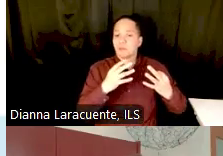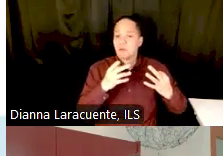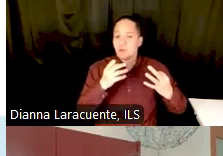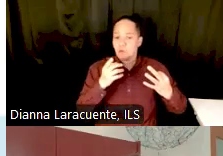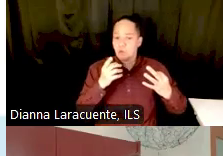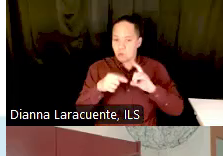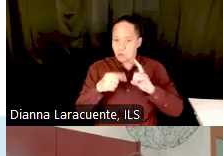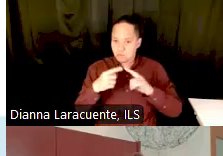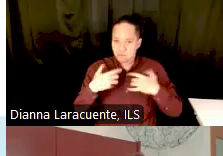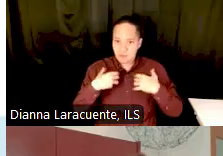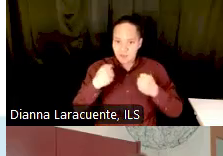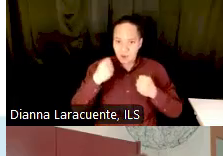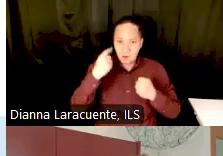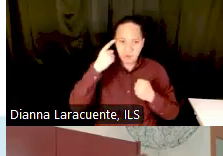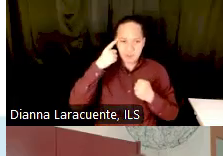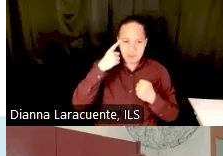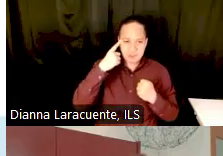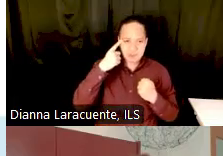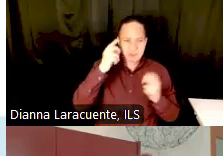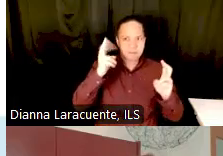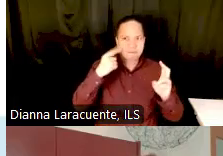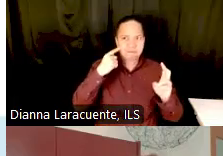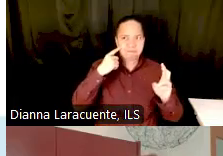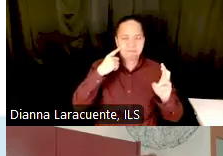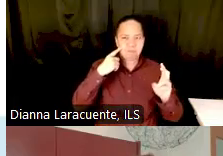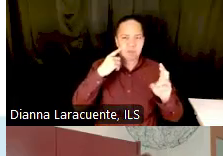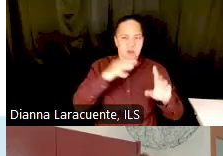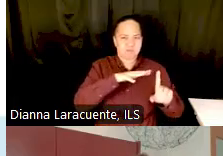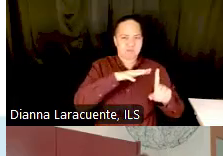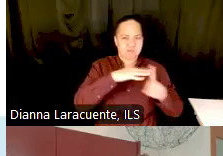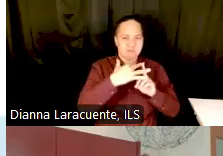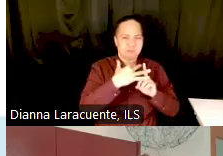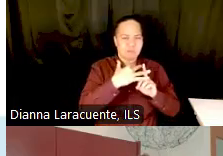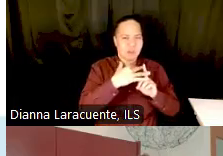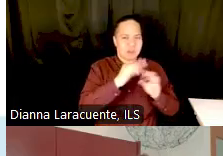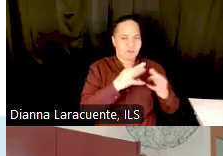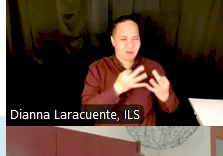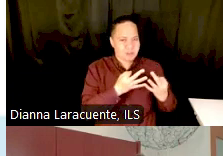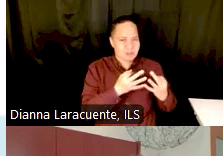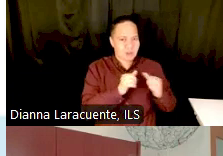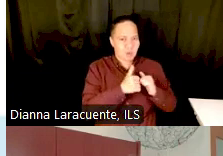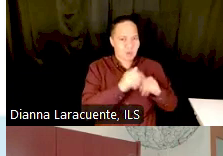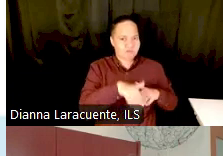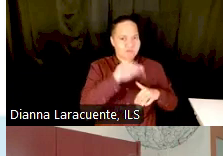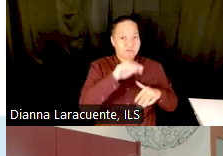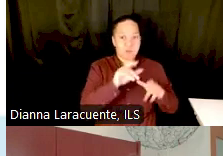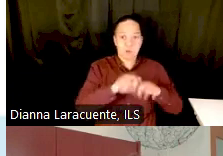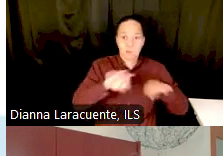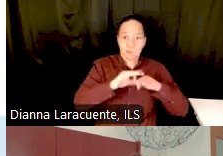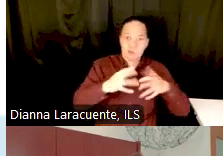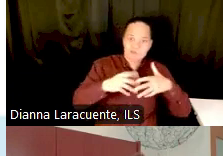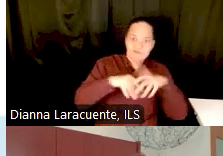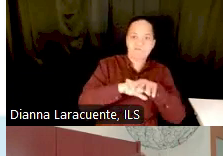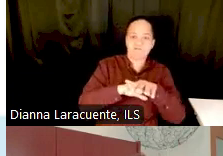salud mental de los niños, tenemos que pensar en el contexto familiar. Por eso es importante la inclusión de la